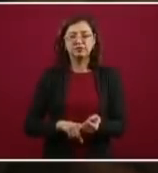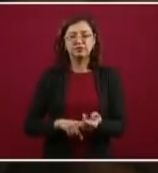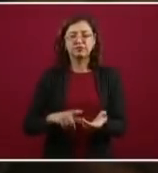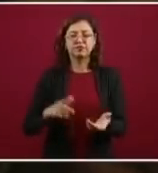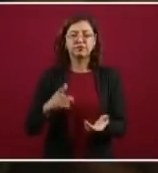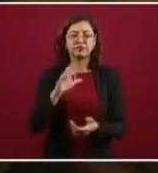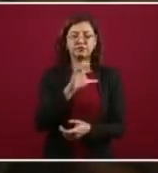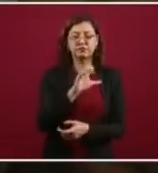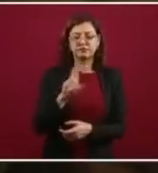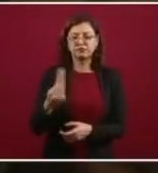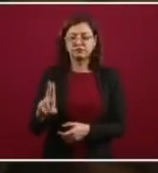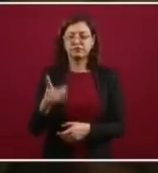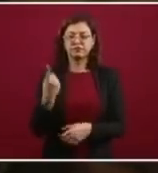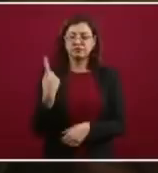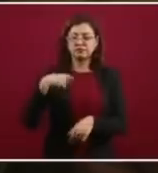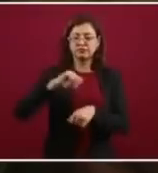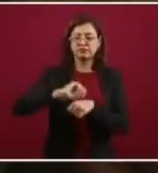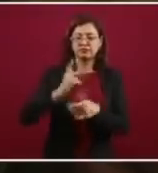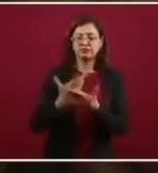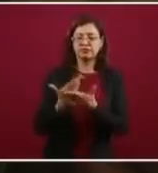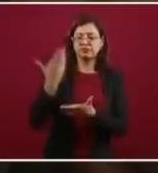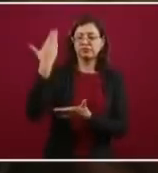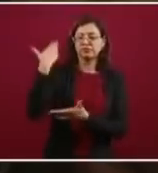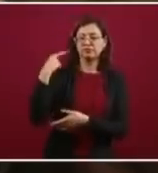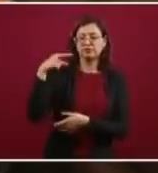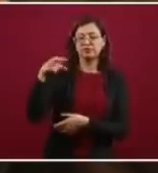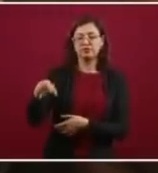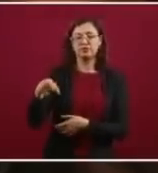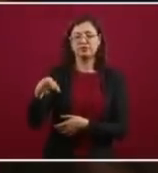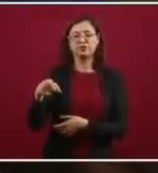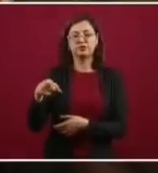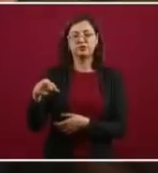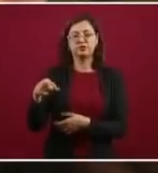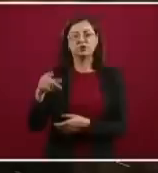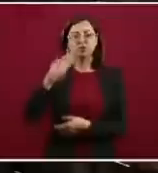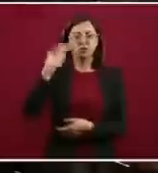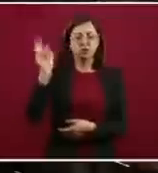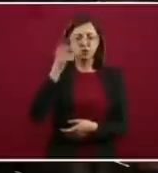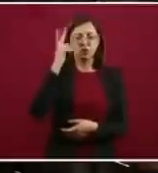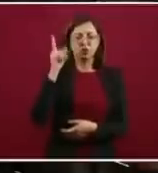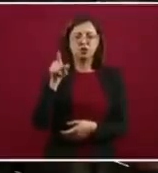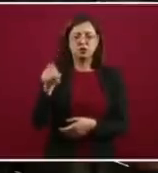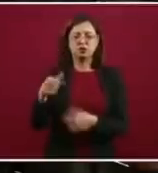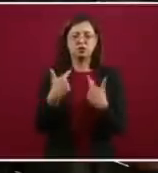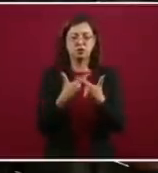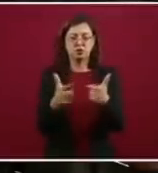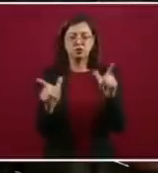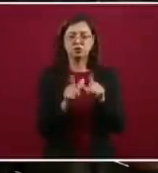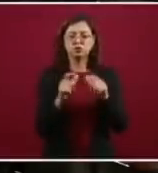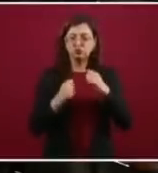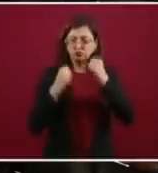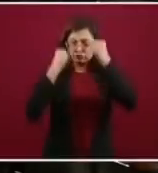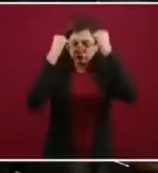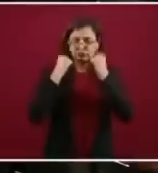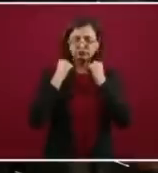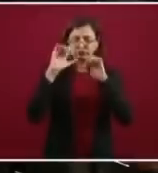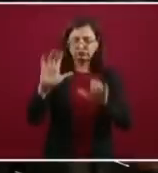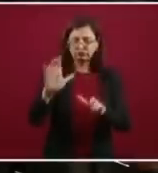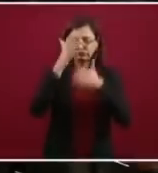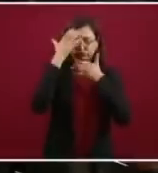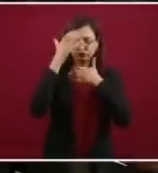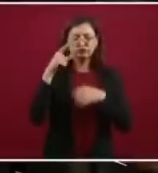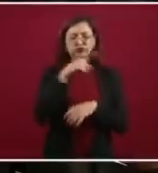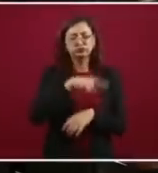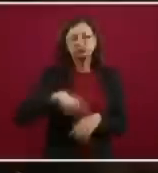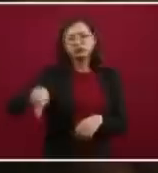Ciudad Universitaria. La semana pasada hubo por parte de grupos encapuchados, algunos se dice